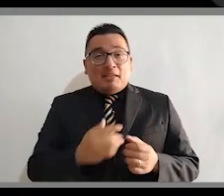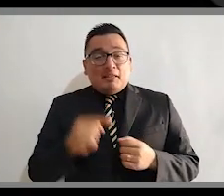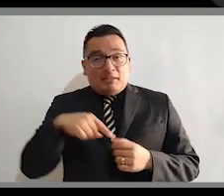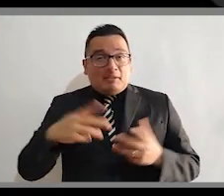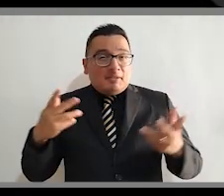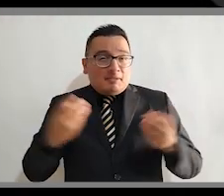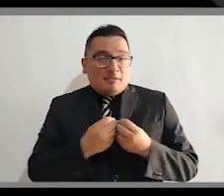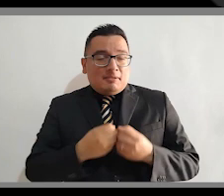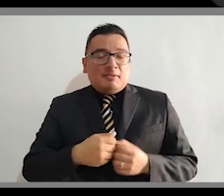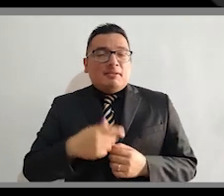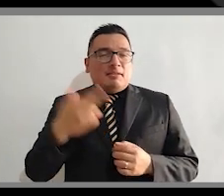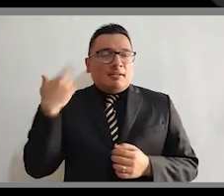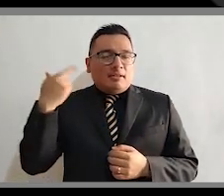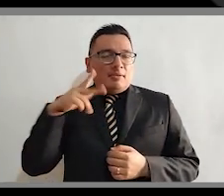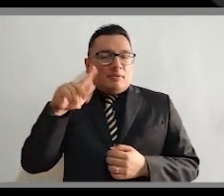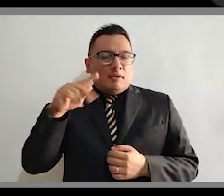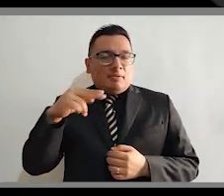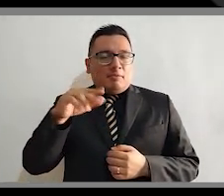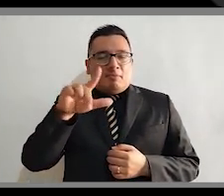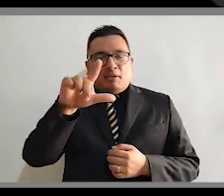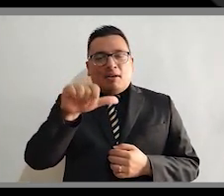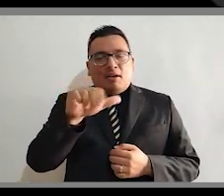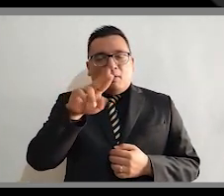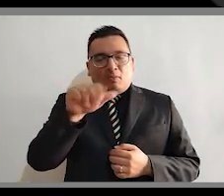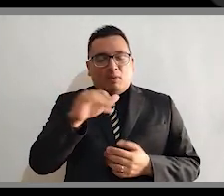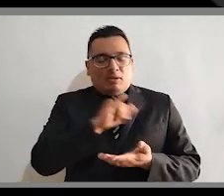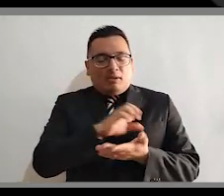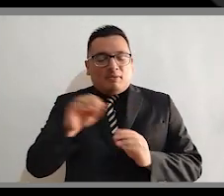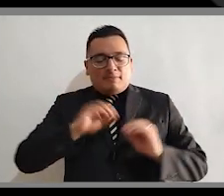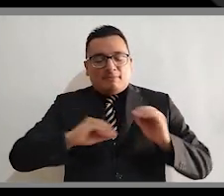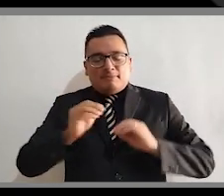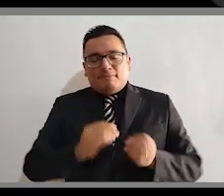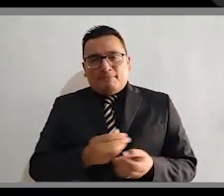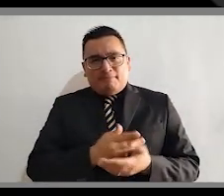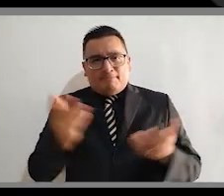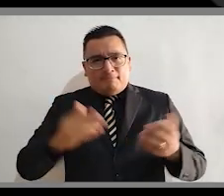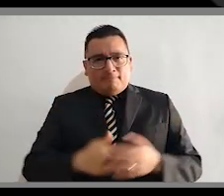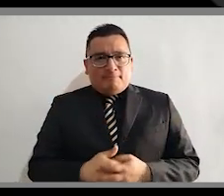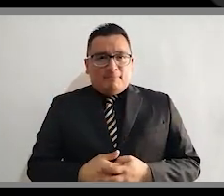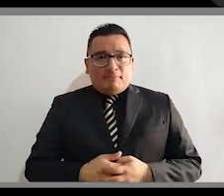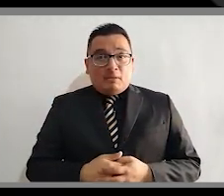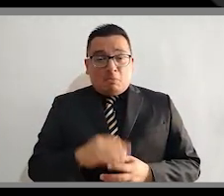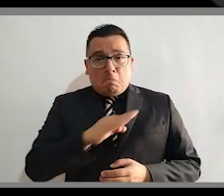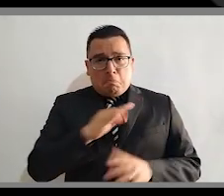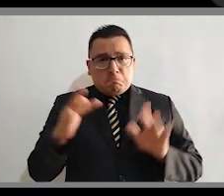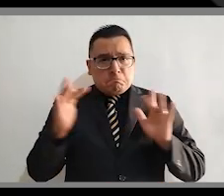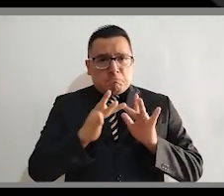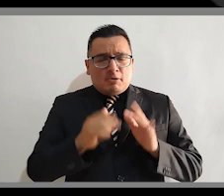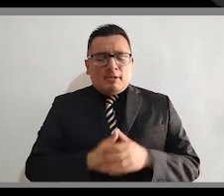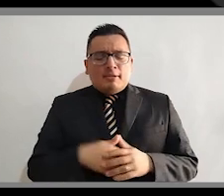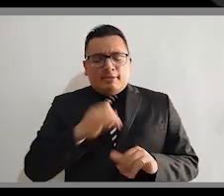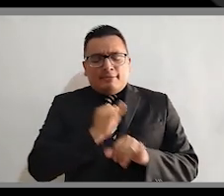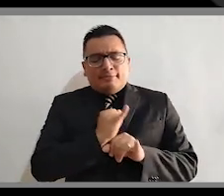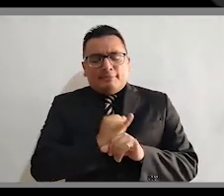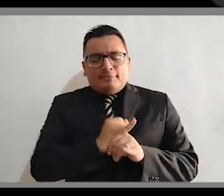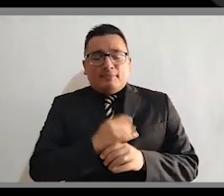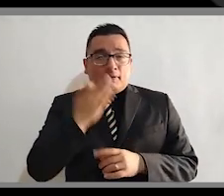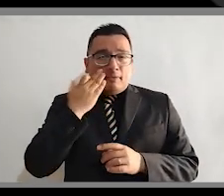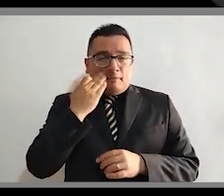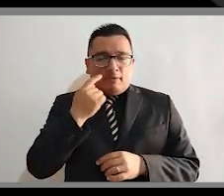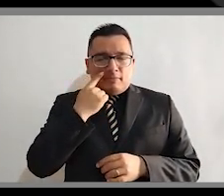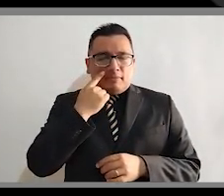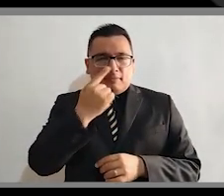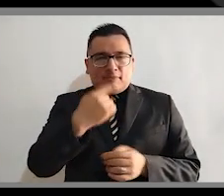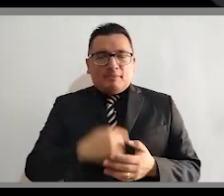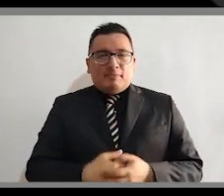Muchísimas gracias por haber estado aquí con nosotros en su programa La Urna, esta producción del Instituto Electoral de Coahuila. Nos puede seguir también en redes